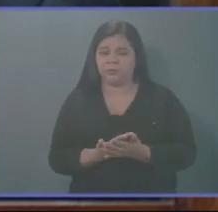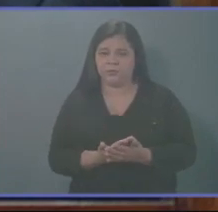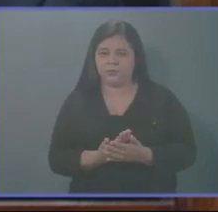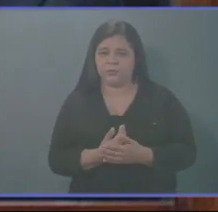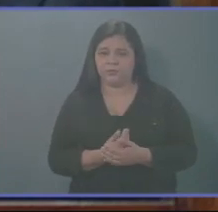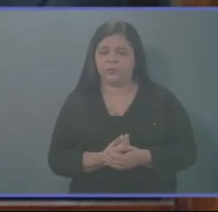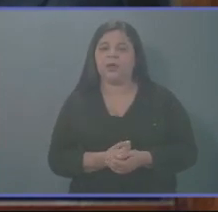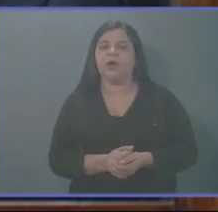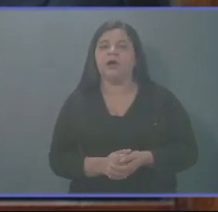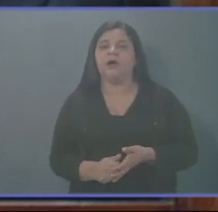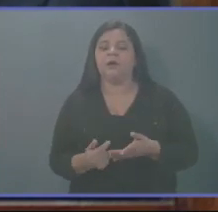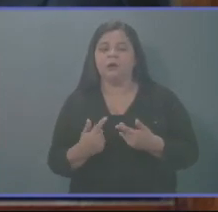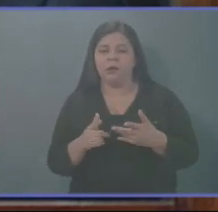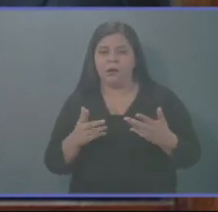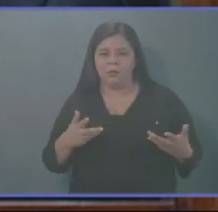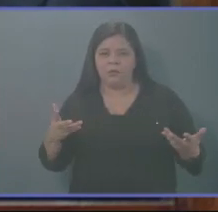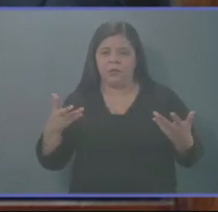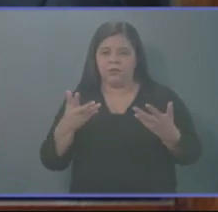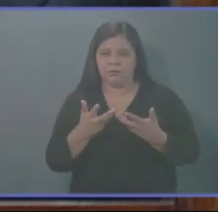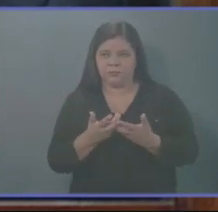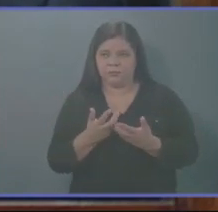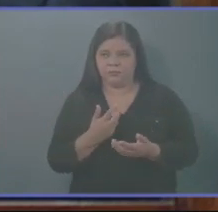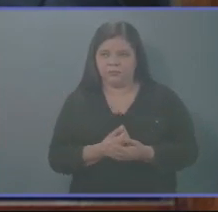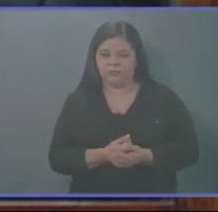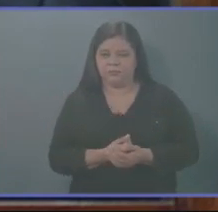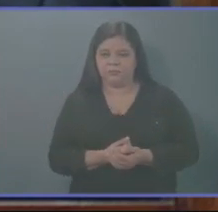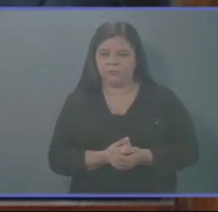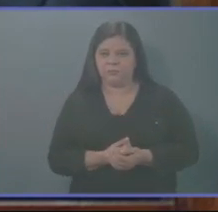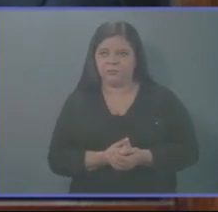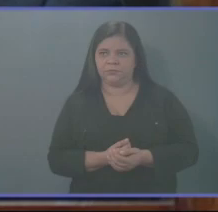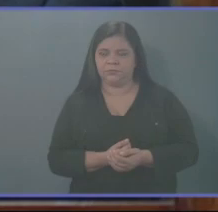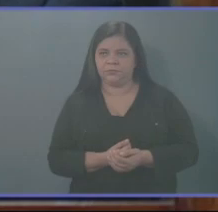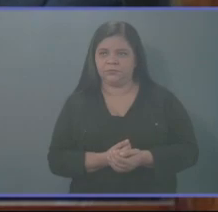Se entiende que es la forma de pago